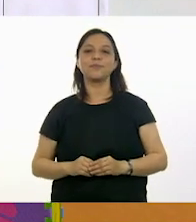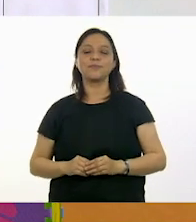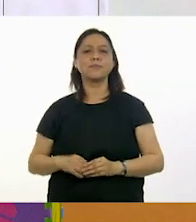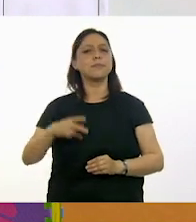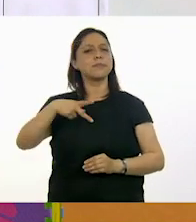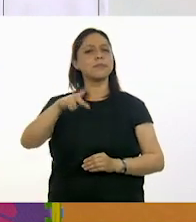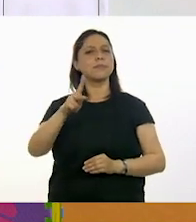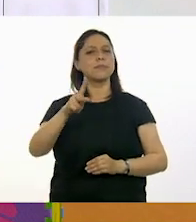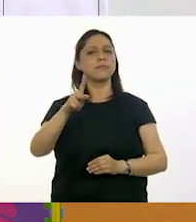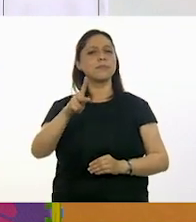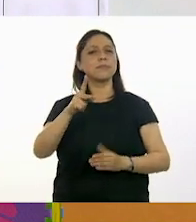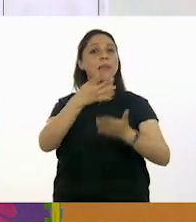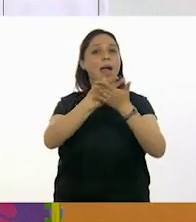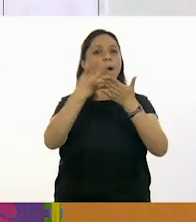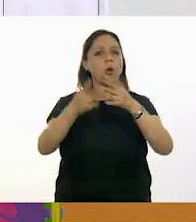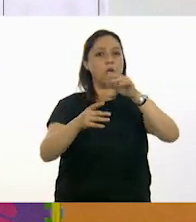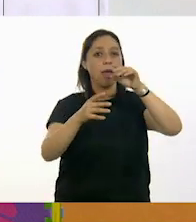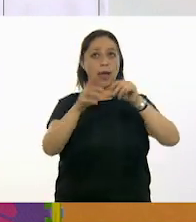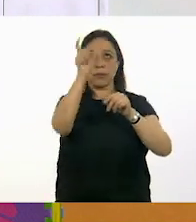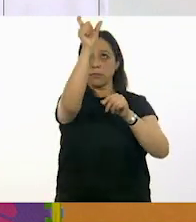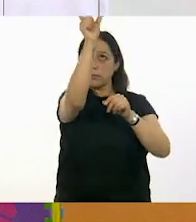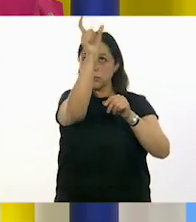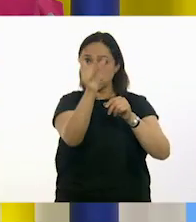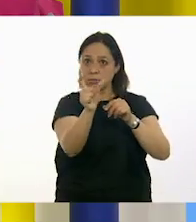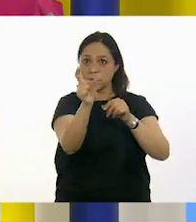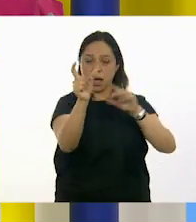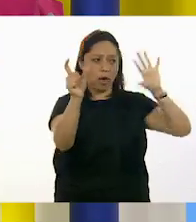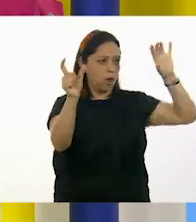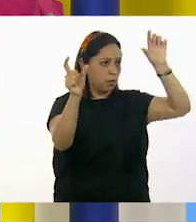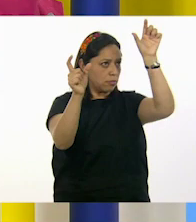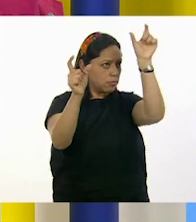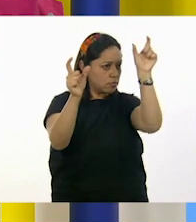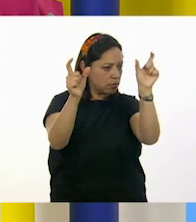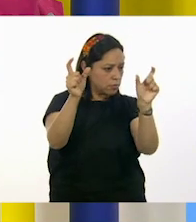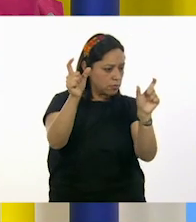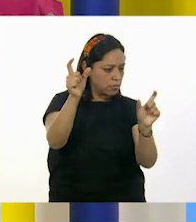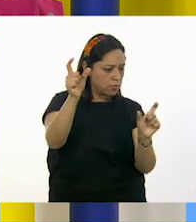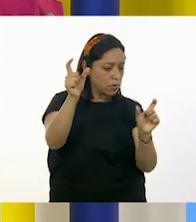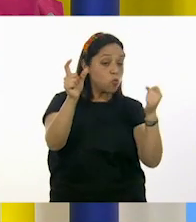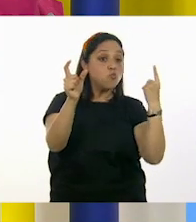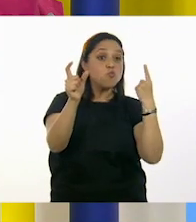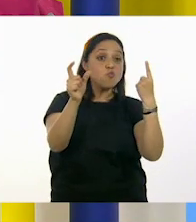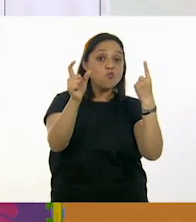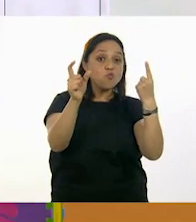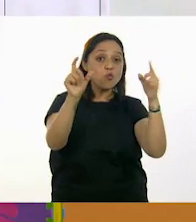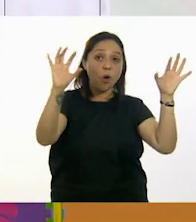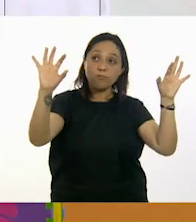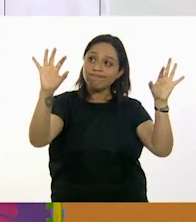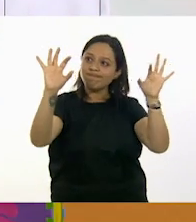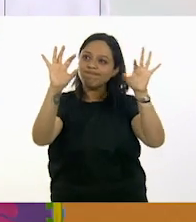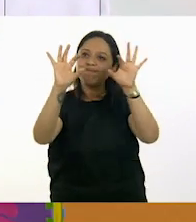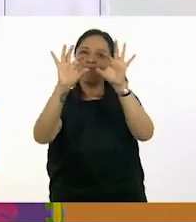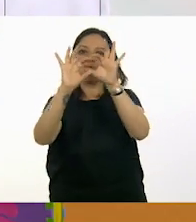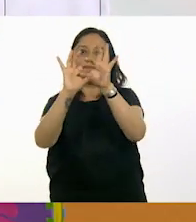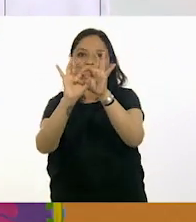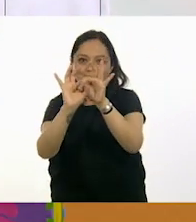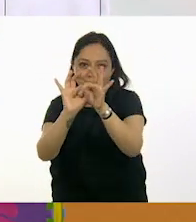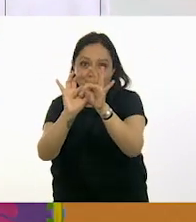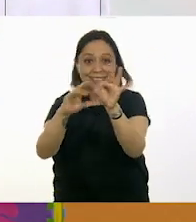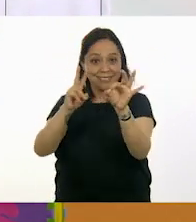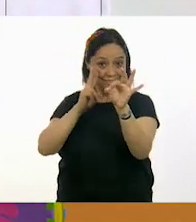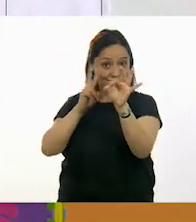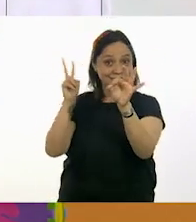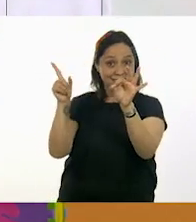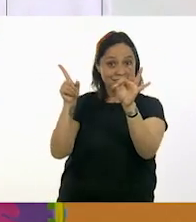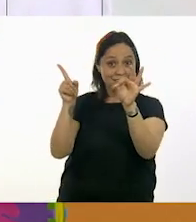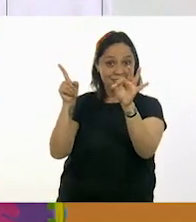Pero ahora tengo que encontrar el número 1, ¿cierto? Exacto, la fila, que corresponde al 1. Y aquí está. ¿Ya vieron? Esta